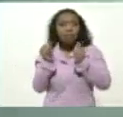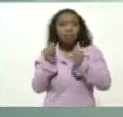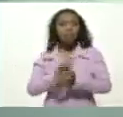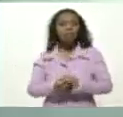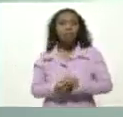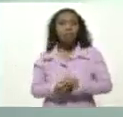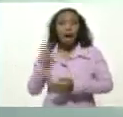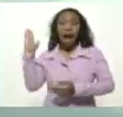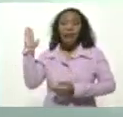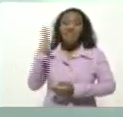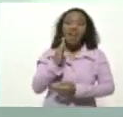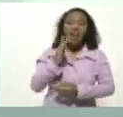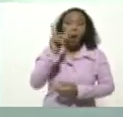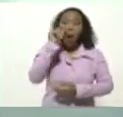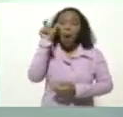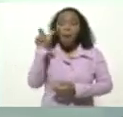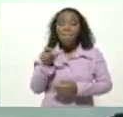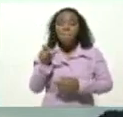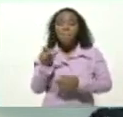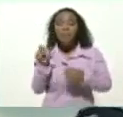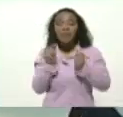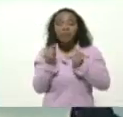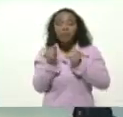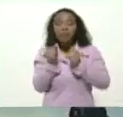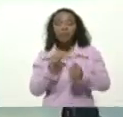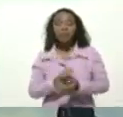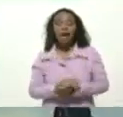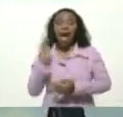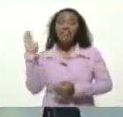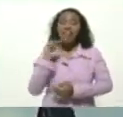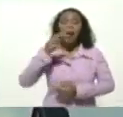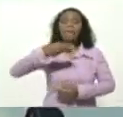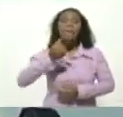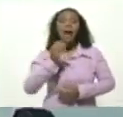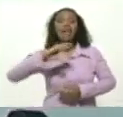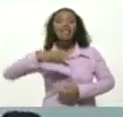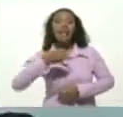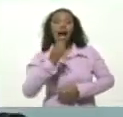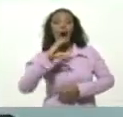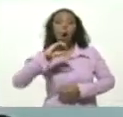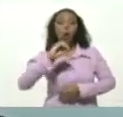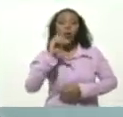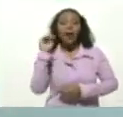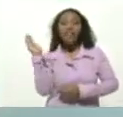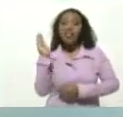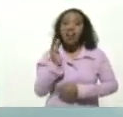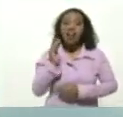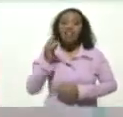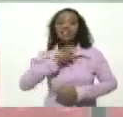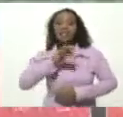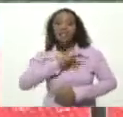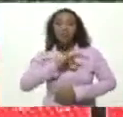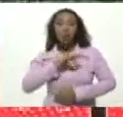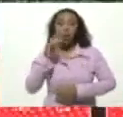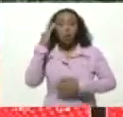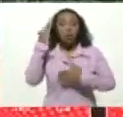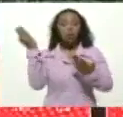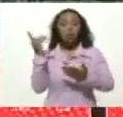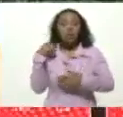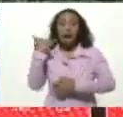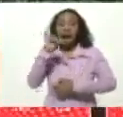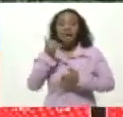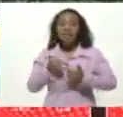Ahí viene Pacheco, decían en Caracas. Ahí viene Pacheco, porque venía Pacheco, el señor Pacheco. No sé si tiene